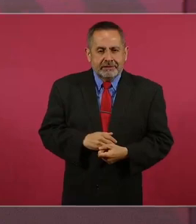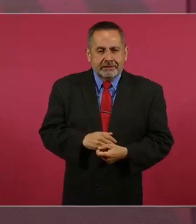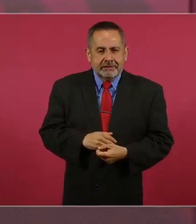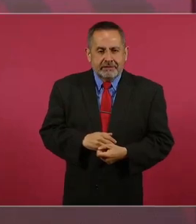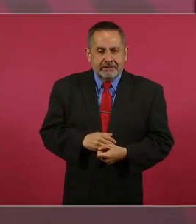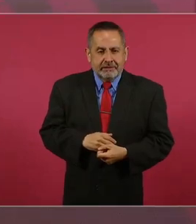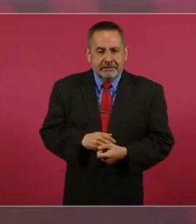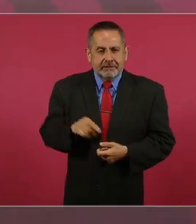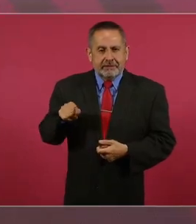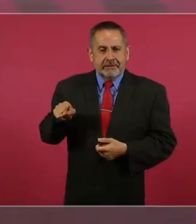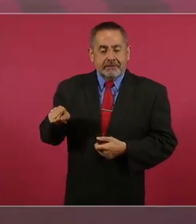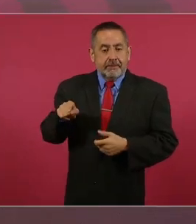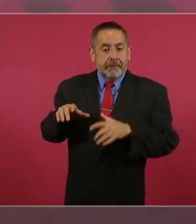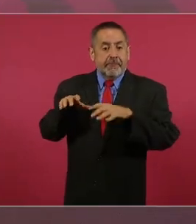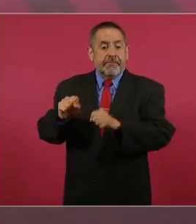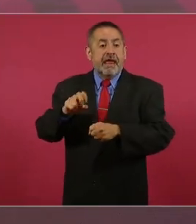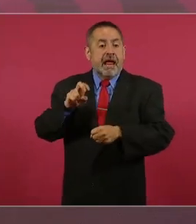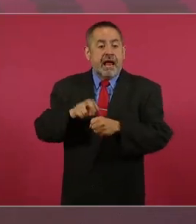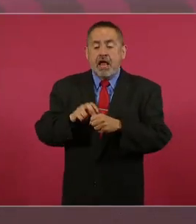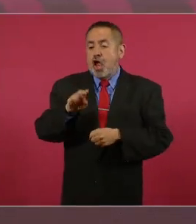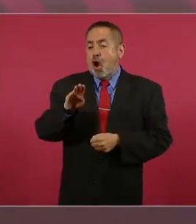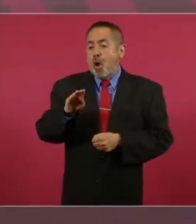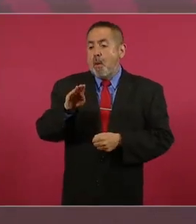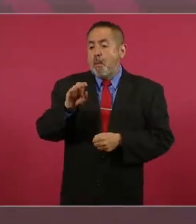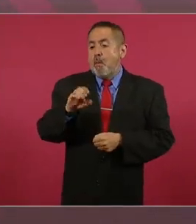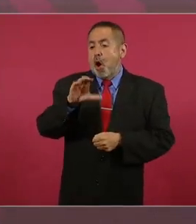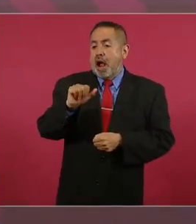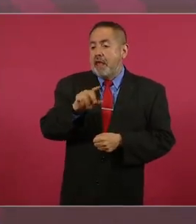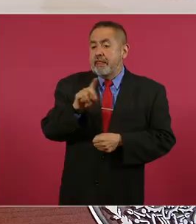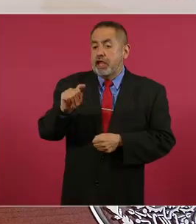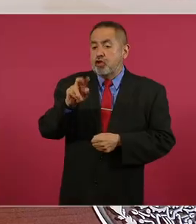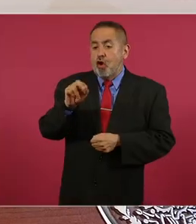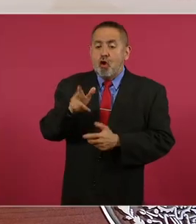en la toma del cuartel de Bocas del Toro lo asesinan